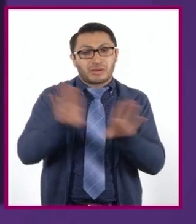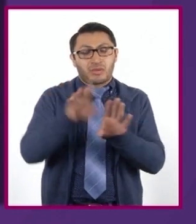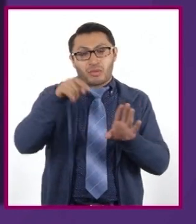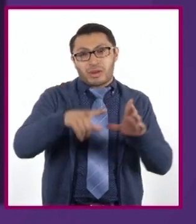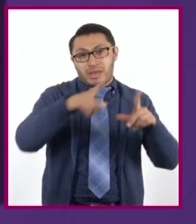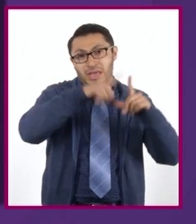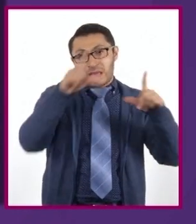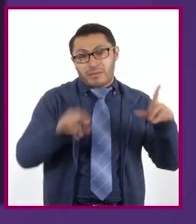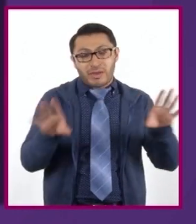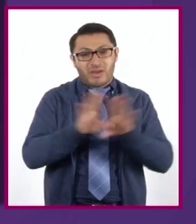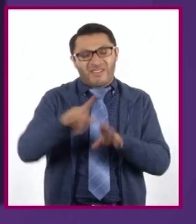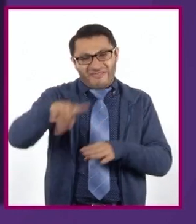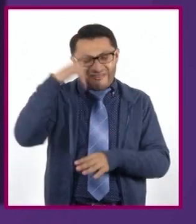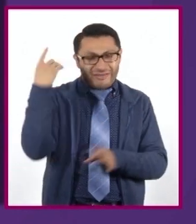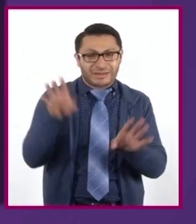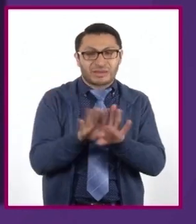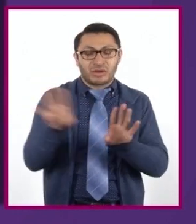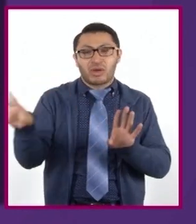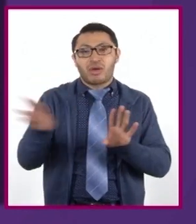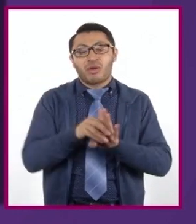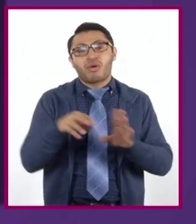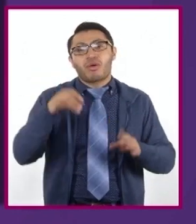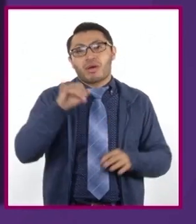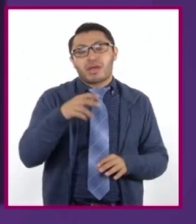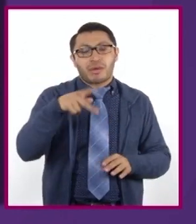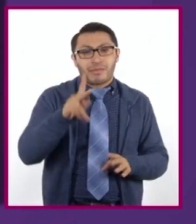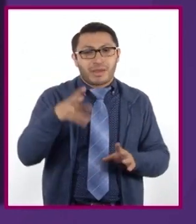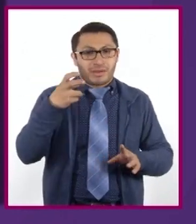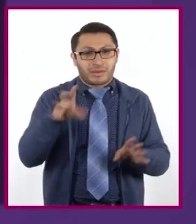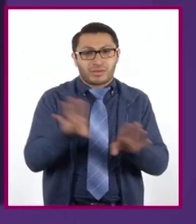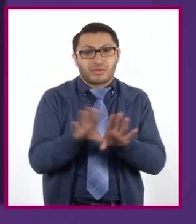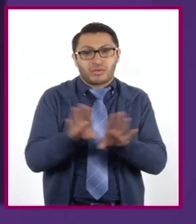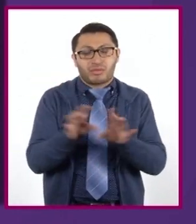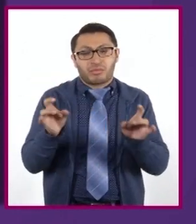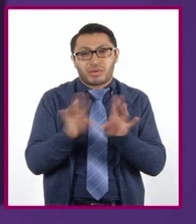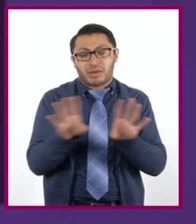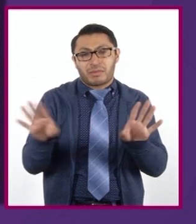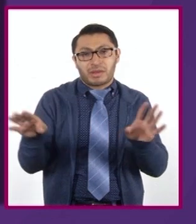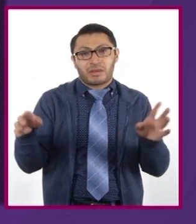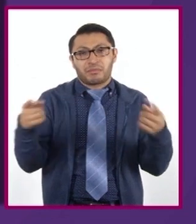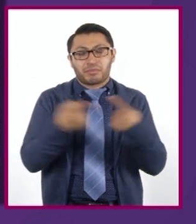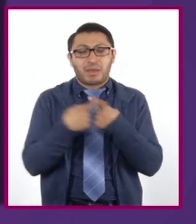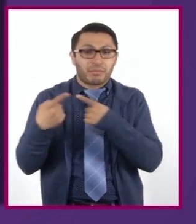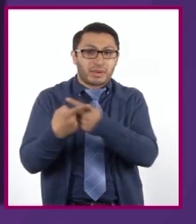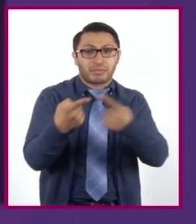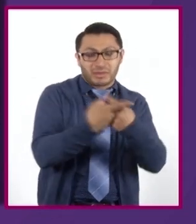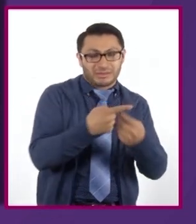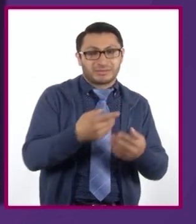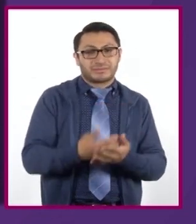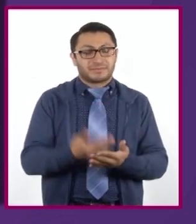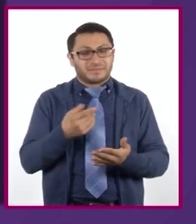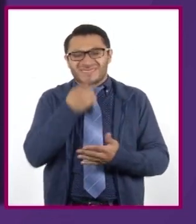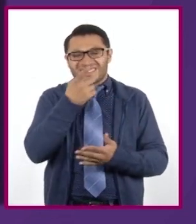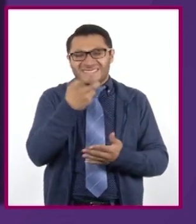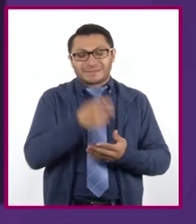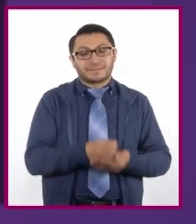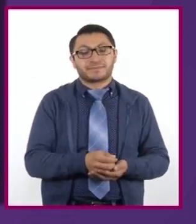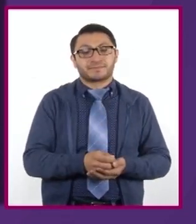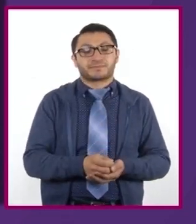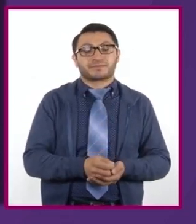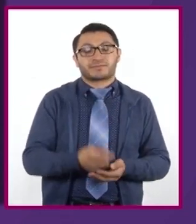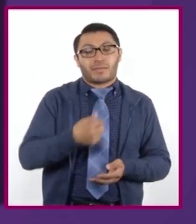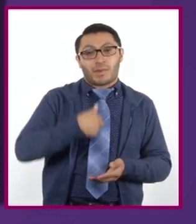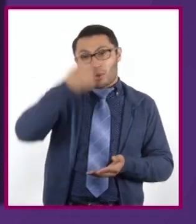México, que son fácilmente permeables, ¿no? Y esto provoca de repente choques, que era un poco lo que se hablaba antes, ¿no? Yo pienso que